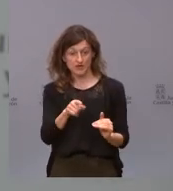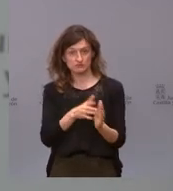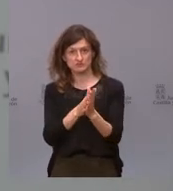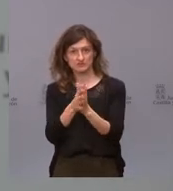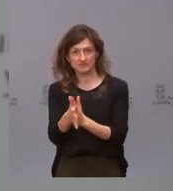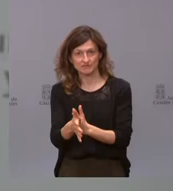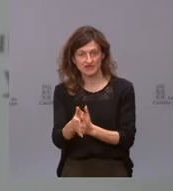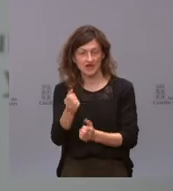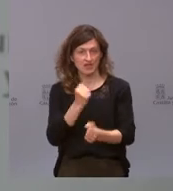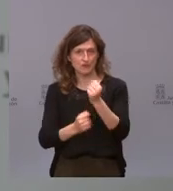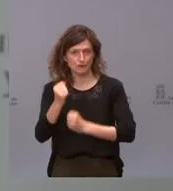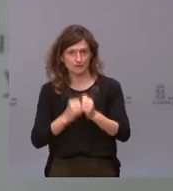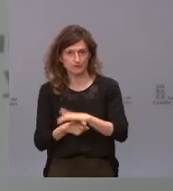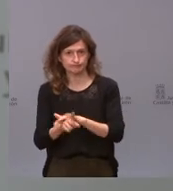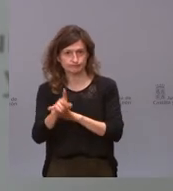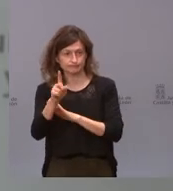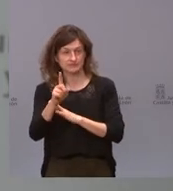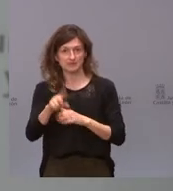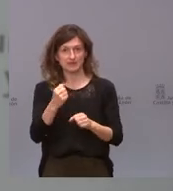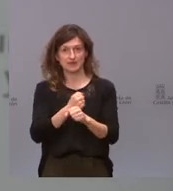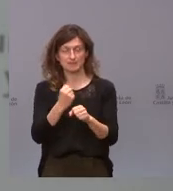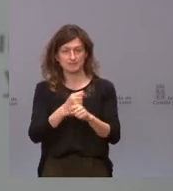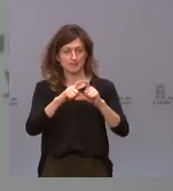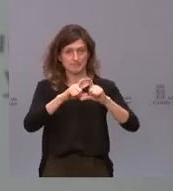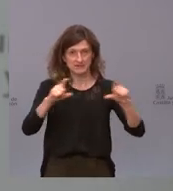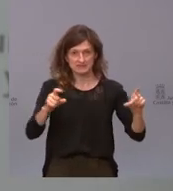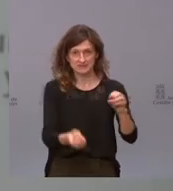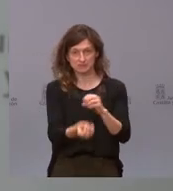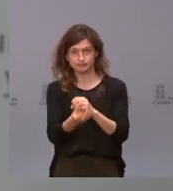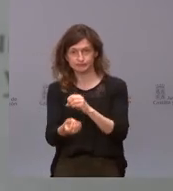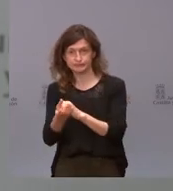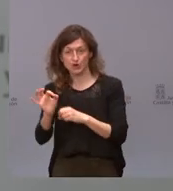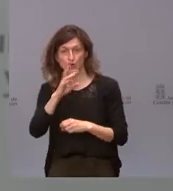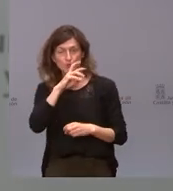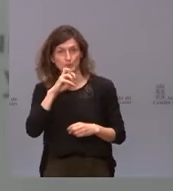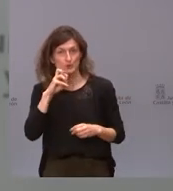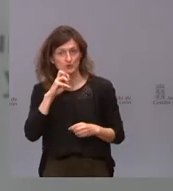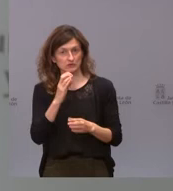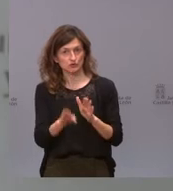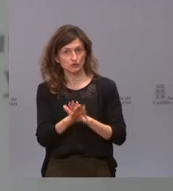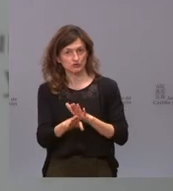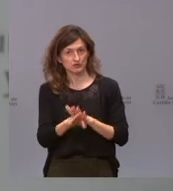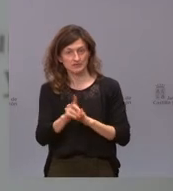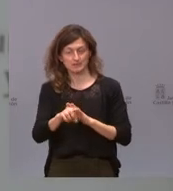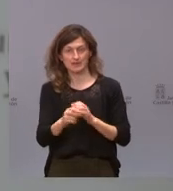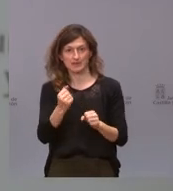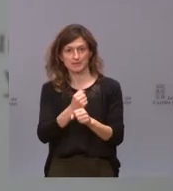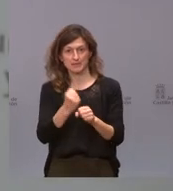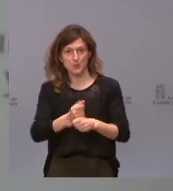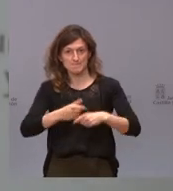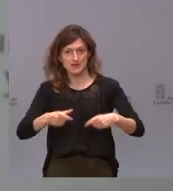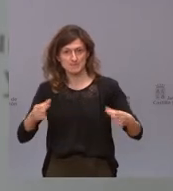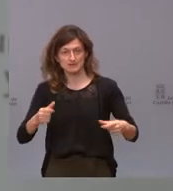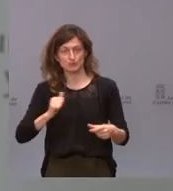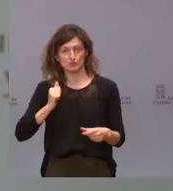la reactivación económica la creación de empresas o la supervivencia de ellas y la creación de empleo y de oportunidades de